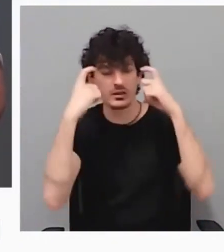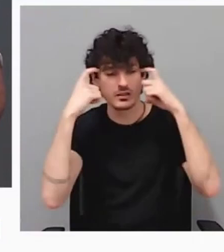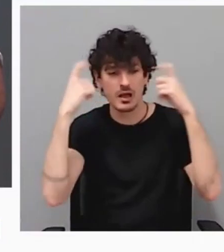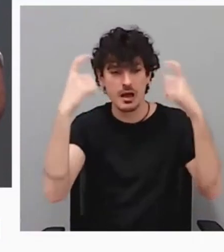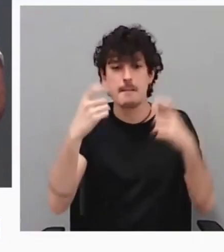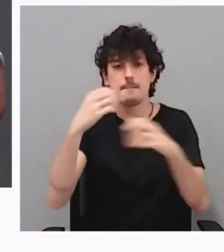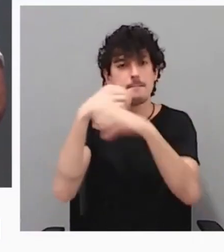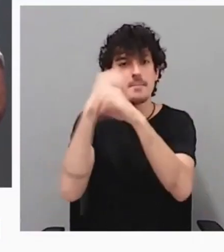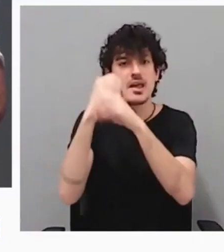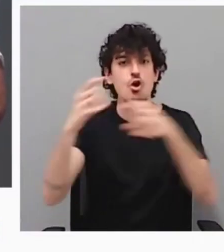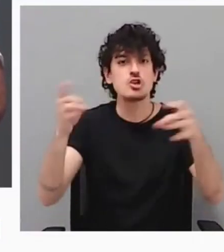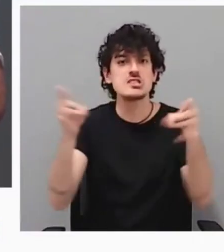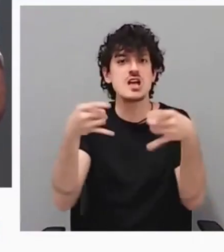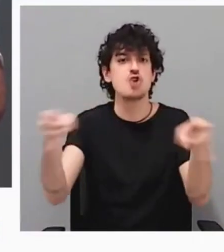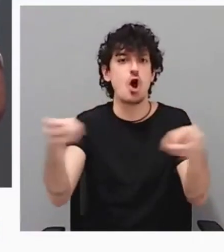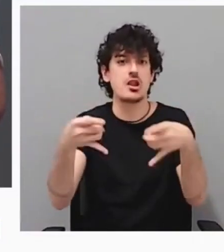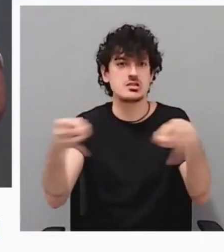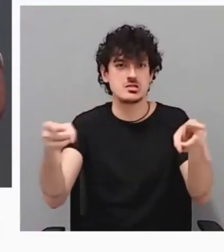para